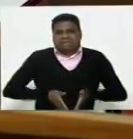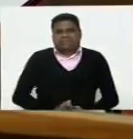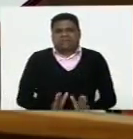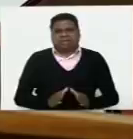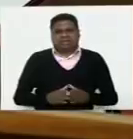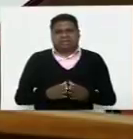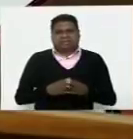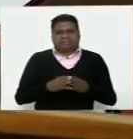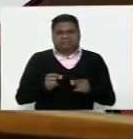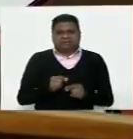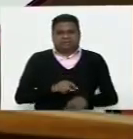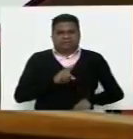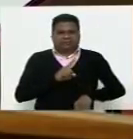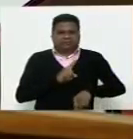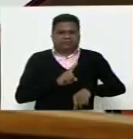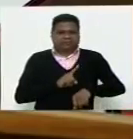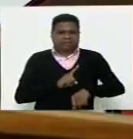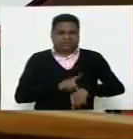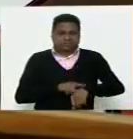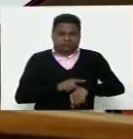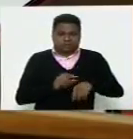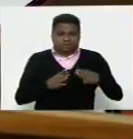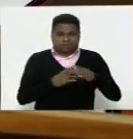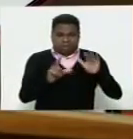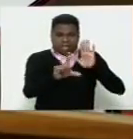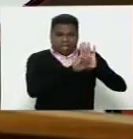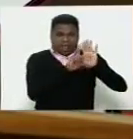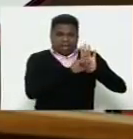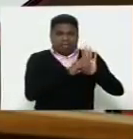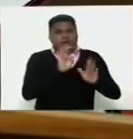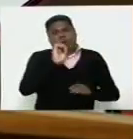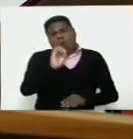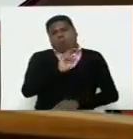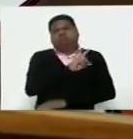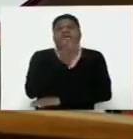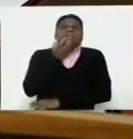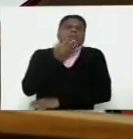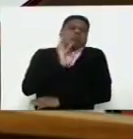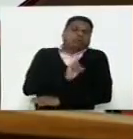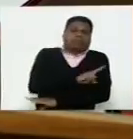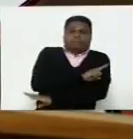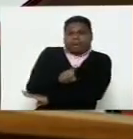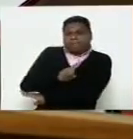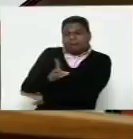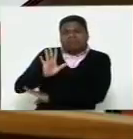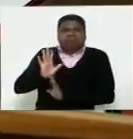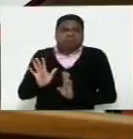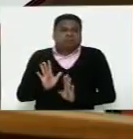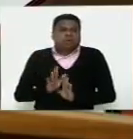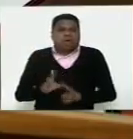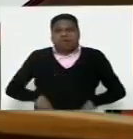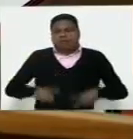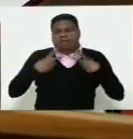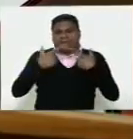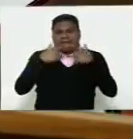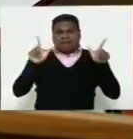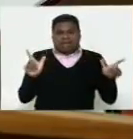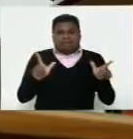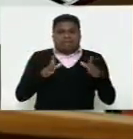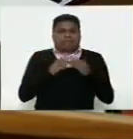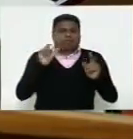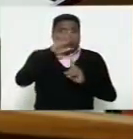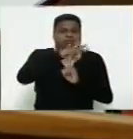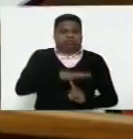contravenciones previstas en las leyes que prevén sanciones y protegen el derecho de las mujeres a una vida libre de